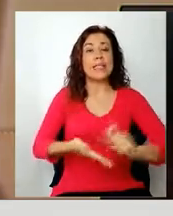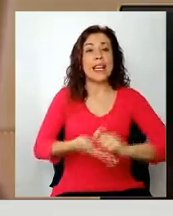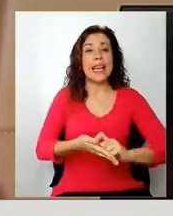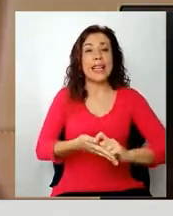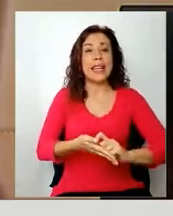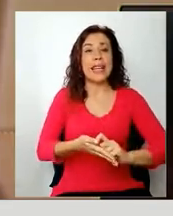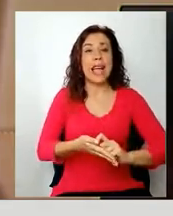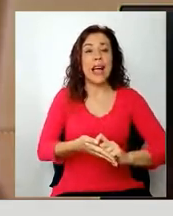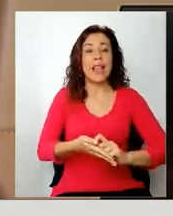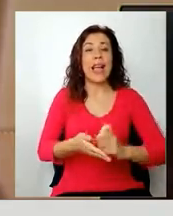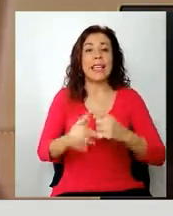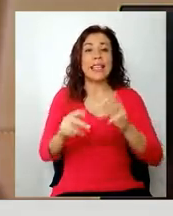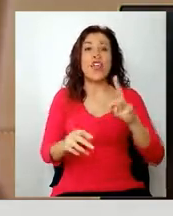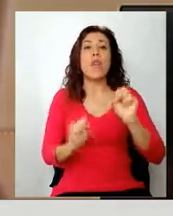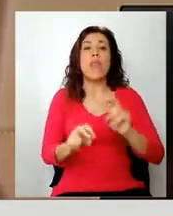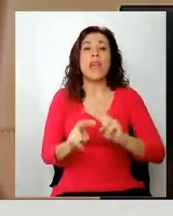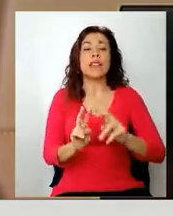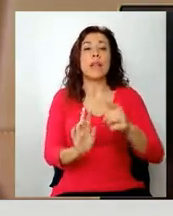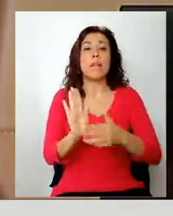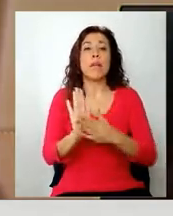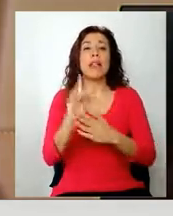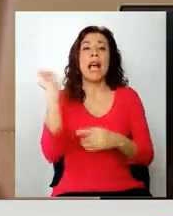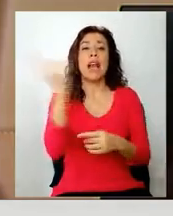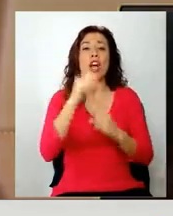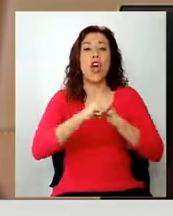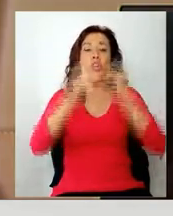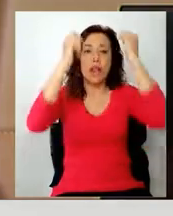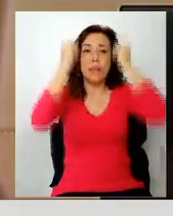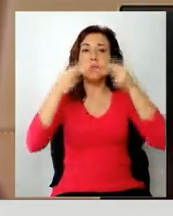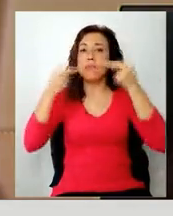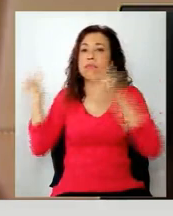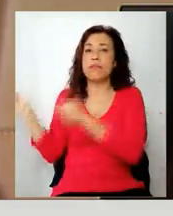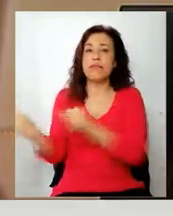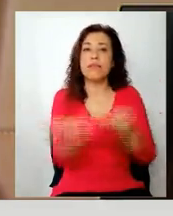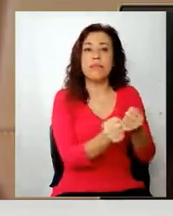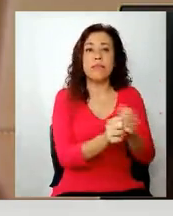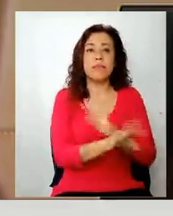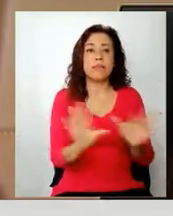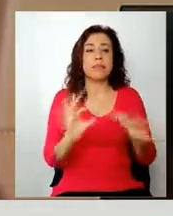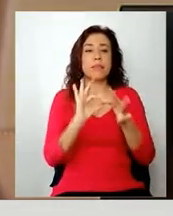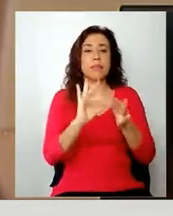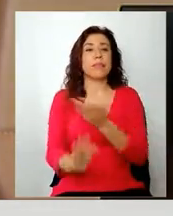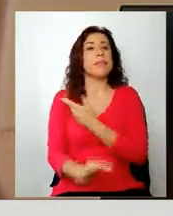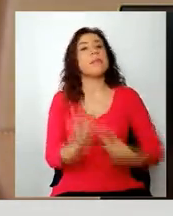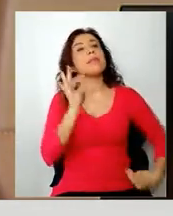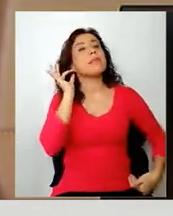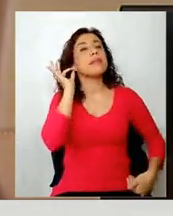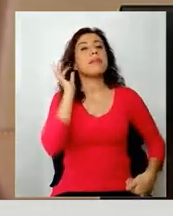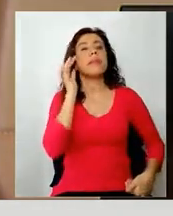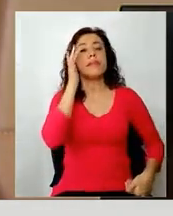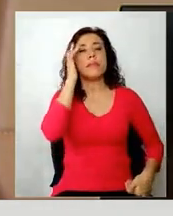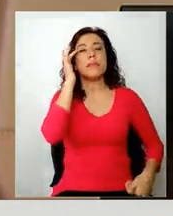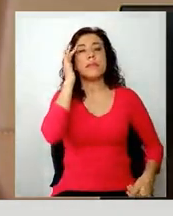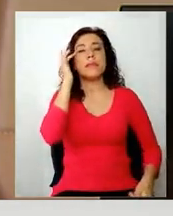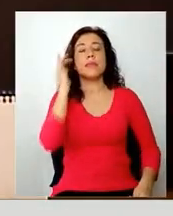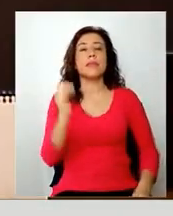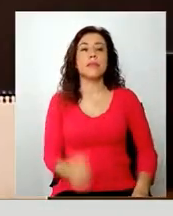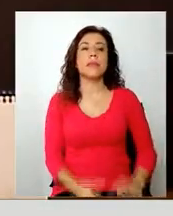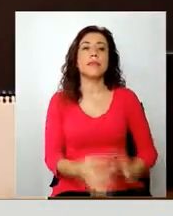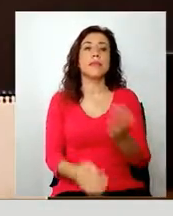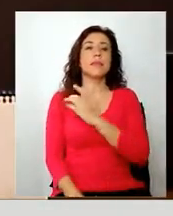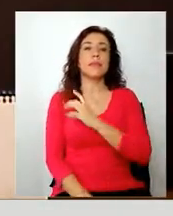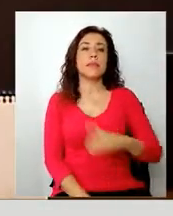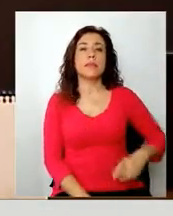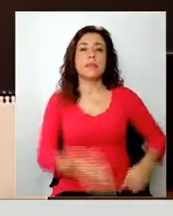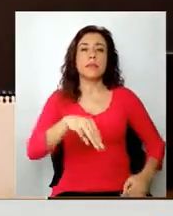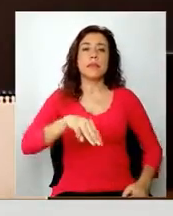una política nacional contra el terrorismo he dicho gracias presidenta Muchas gracias a usted diputada Muñoz y ahora